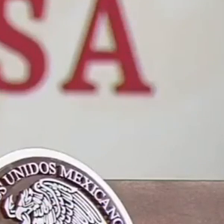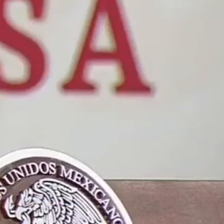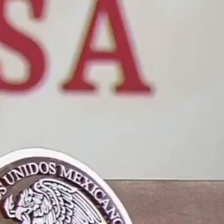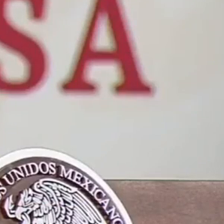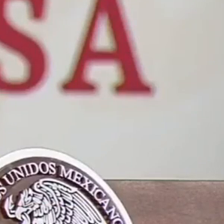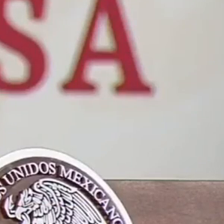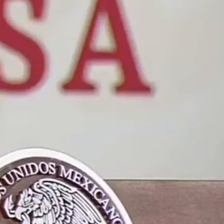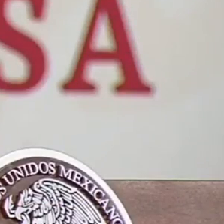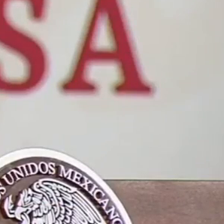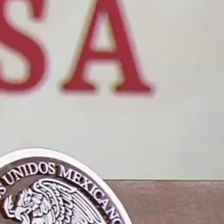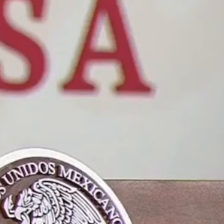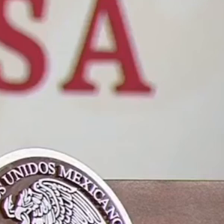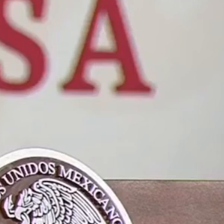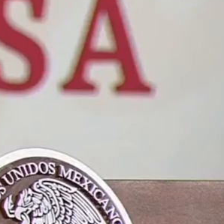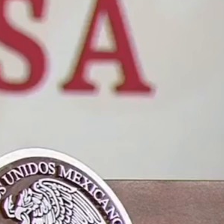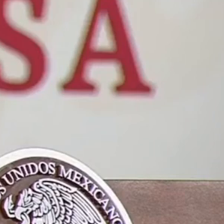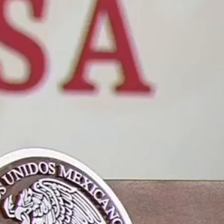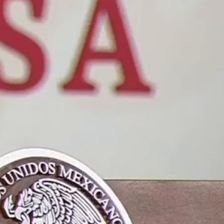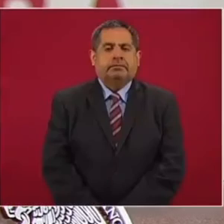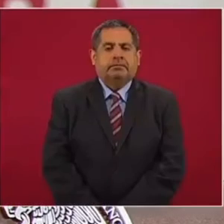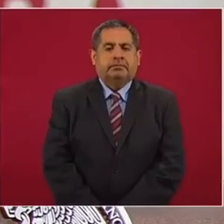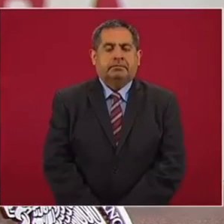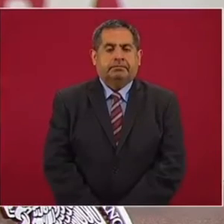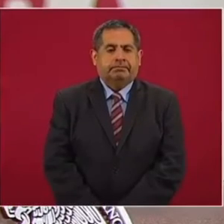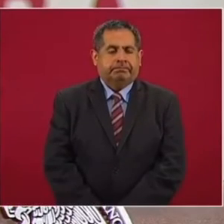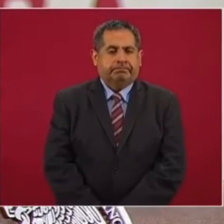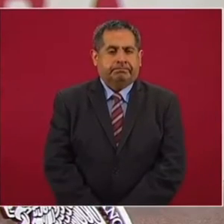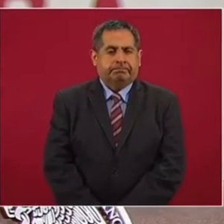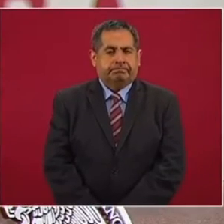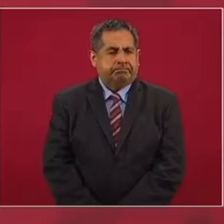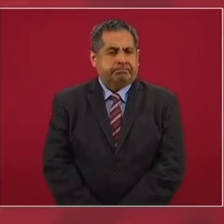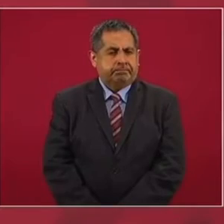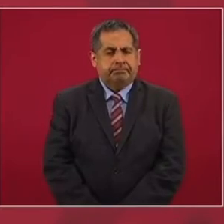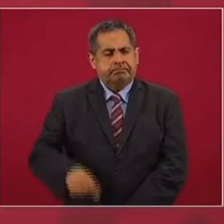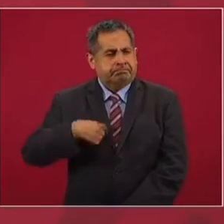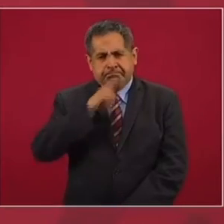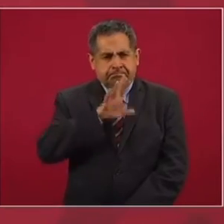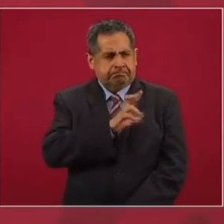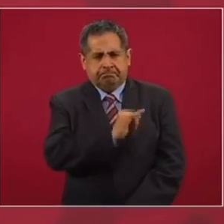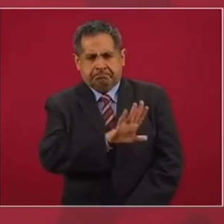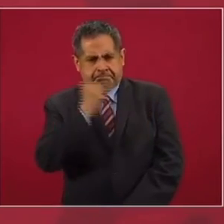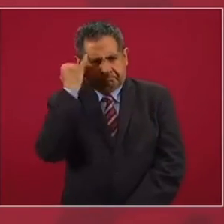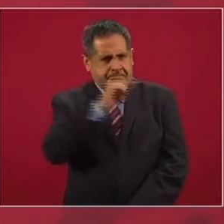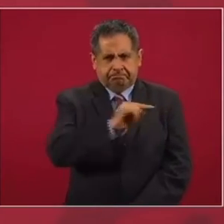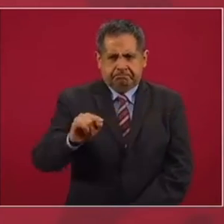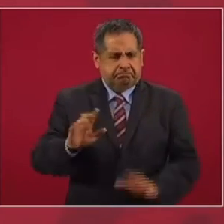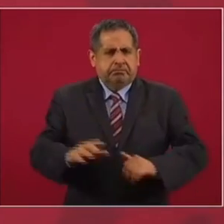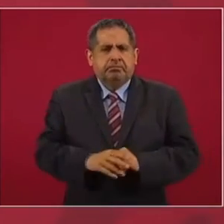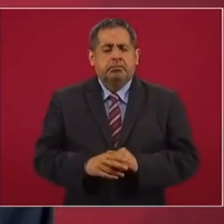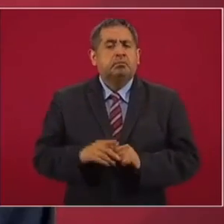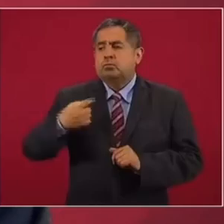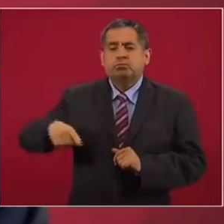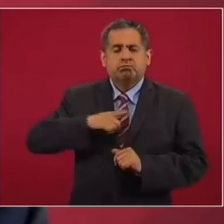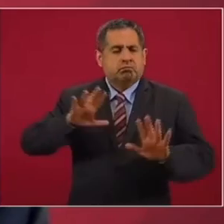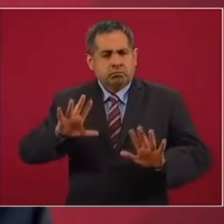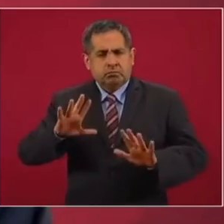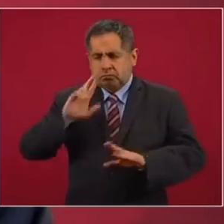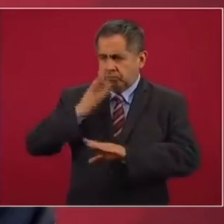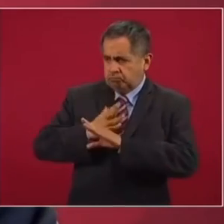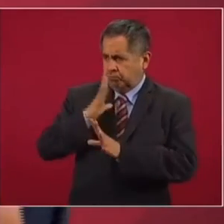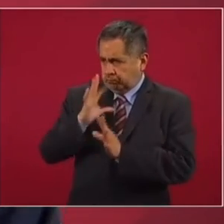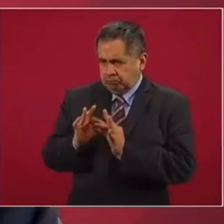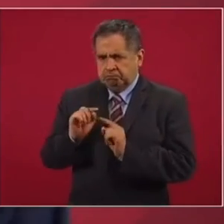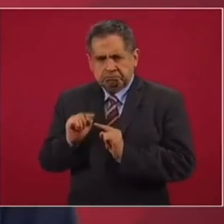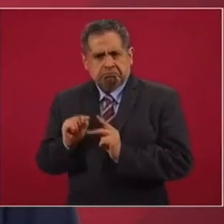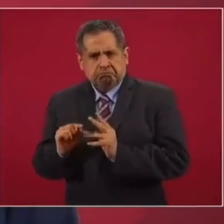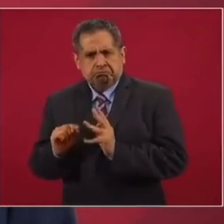preocuparnos la polarización y hay estas posturas. Solo actuar con responsabilidad,